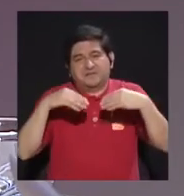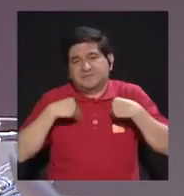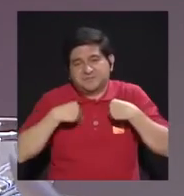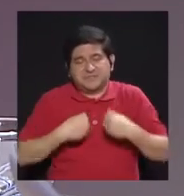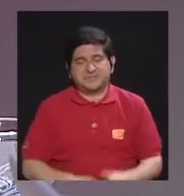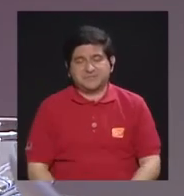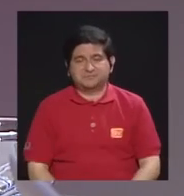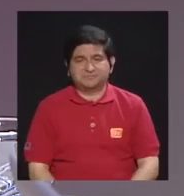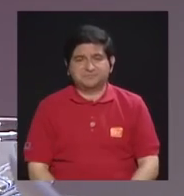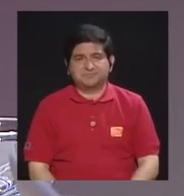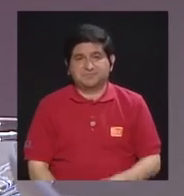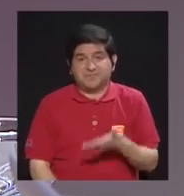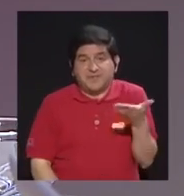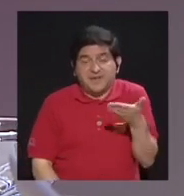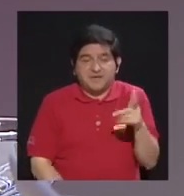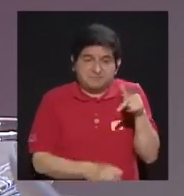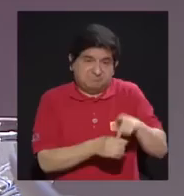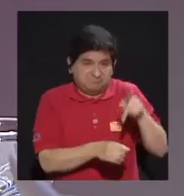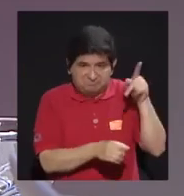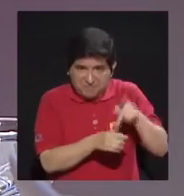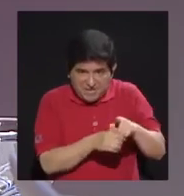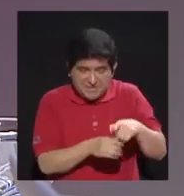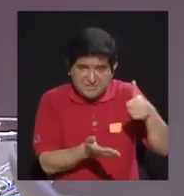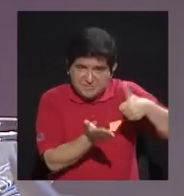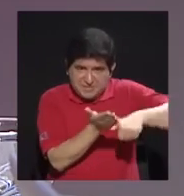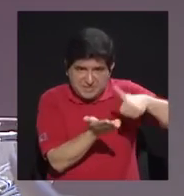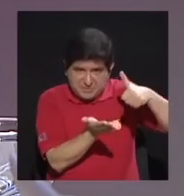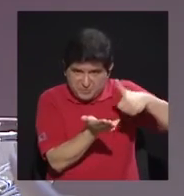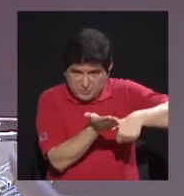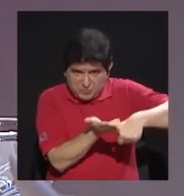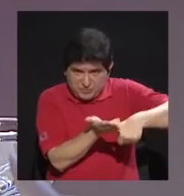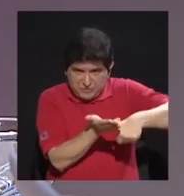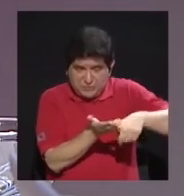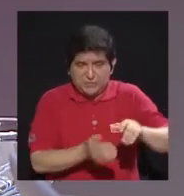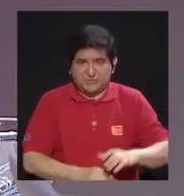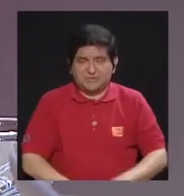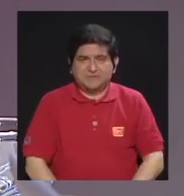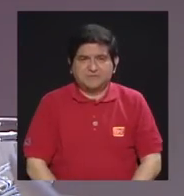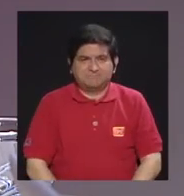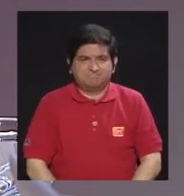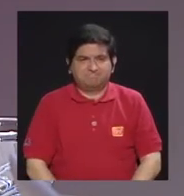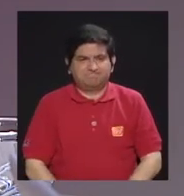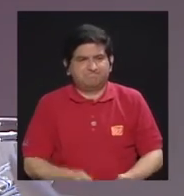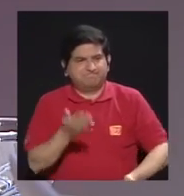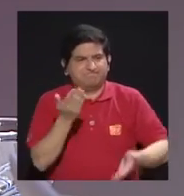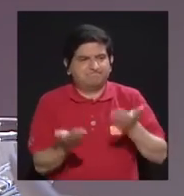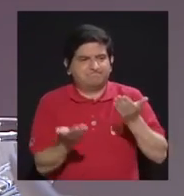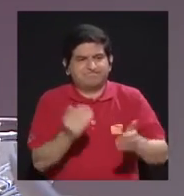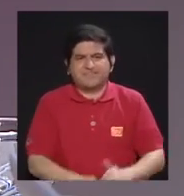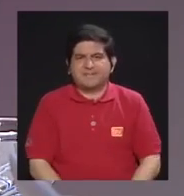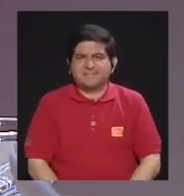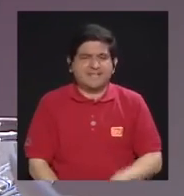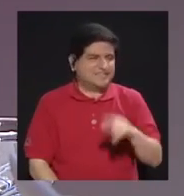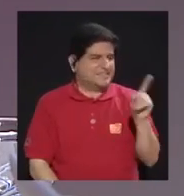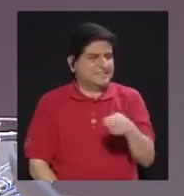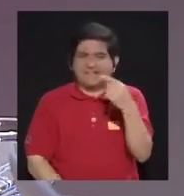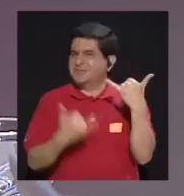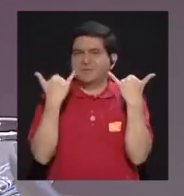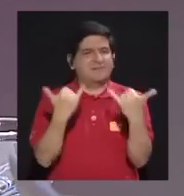que definitivamente la participación en las elecciones ha sido totalmente